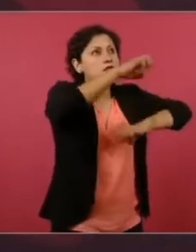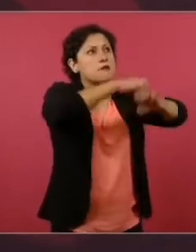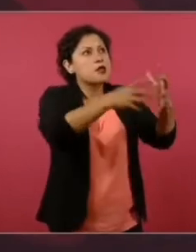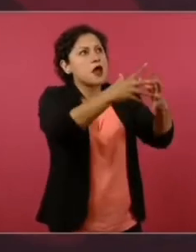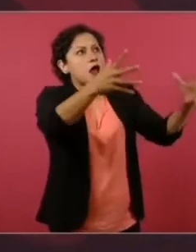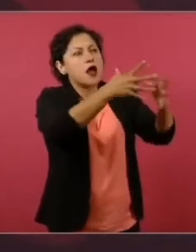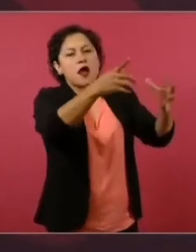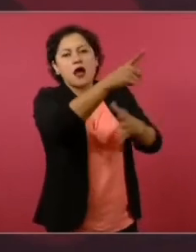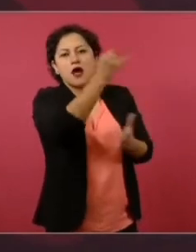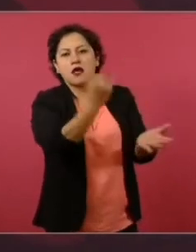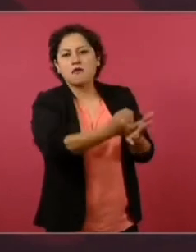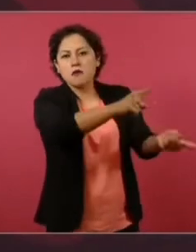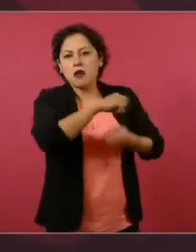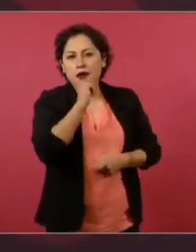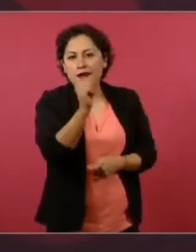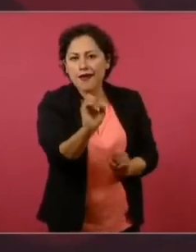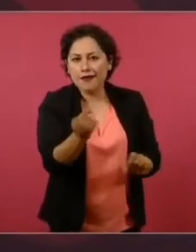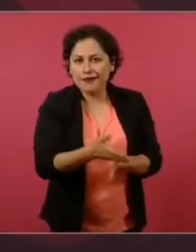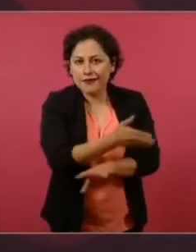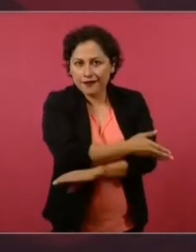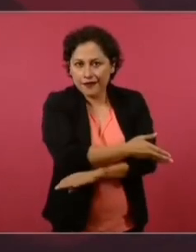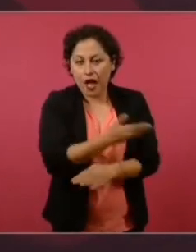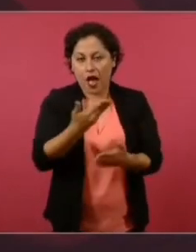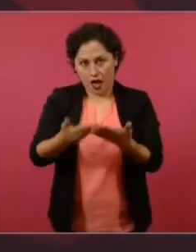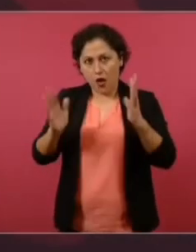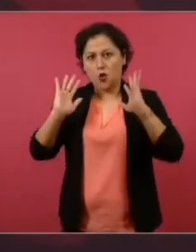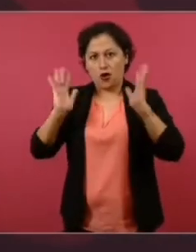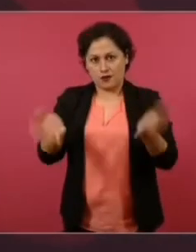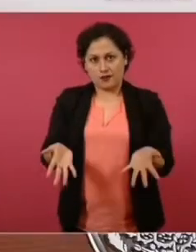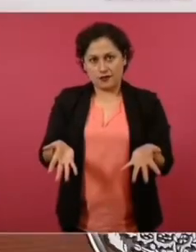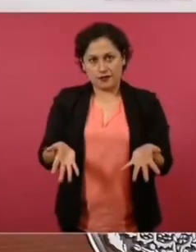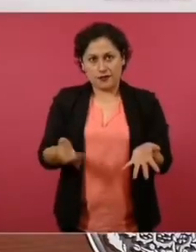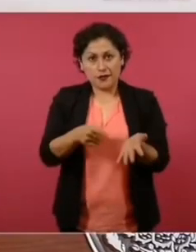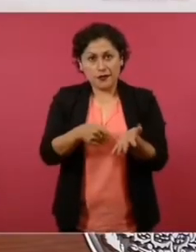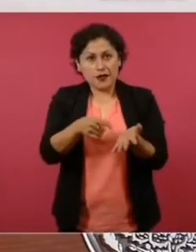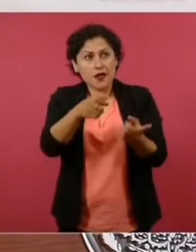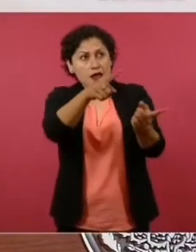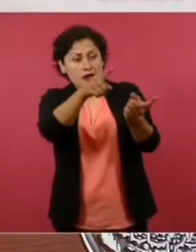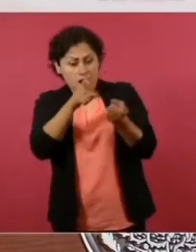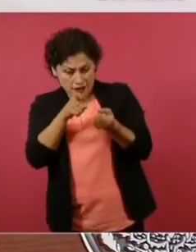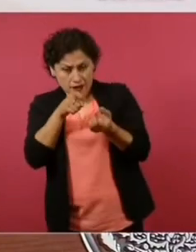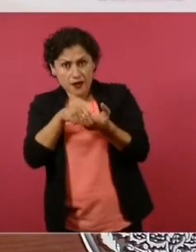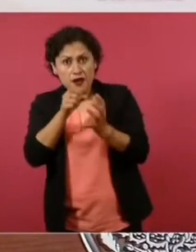Casi el equivalente al presupuesto de un estado